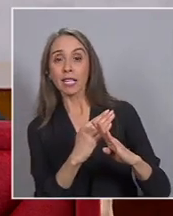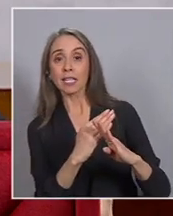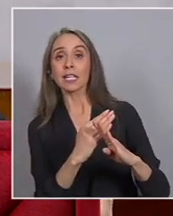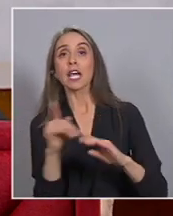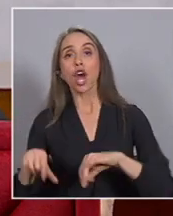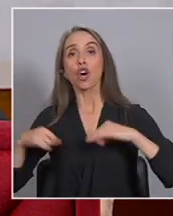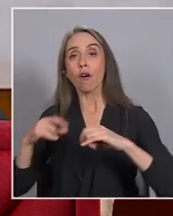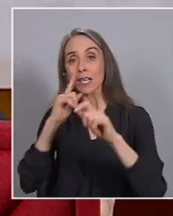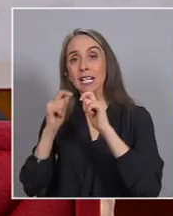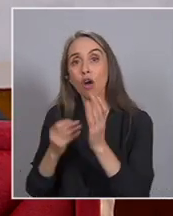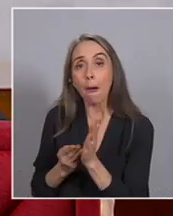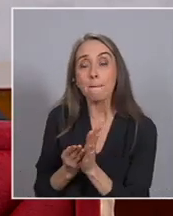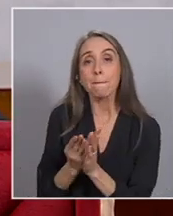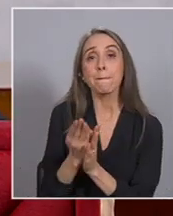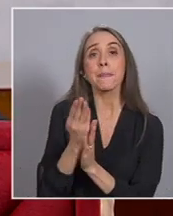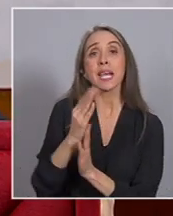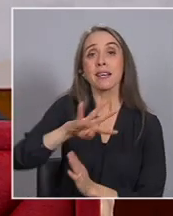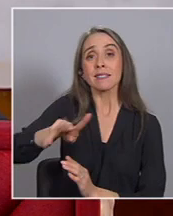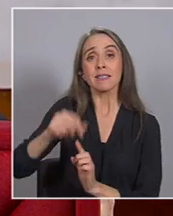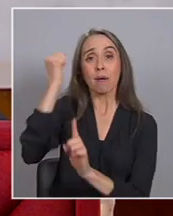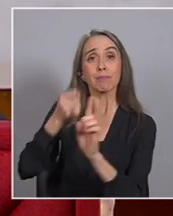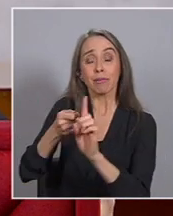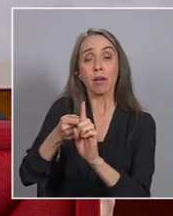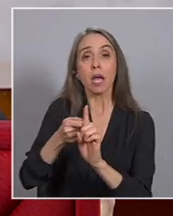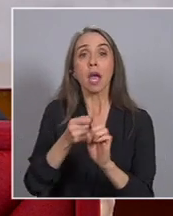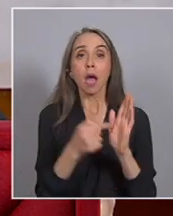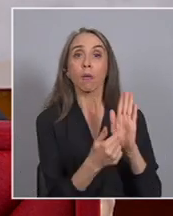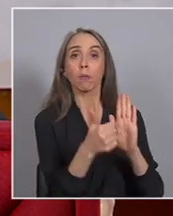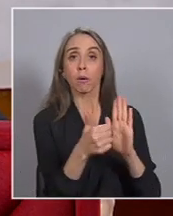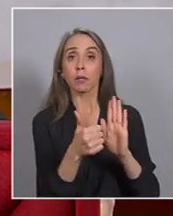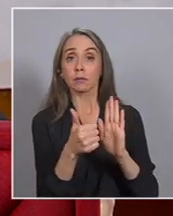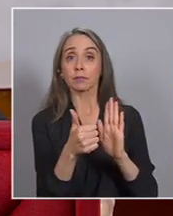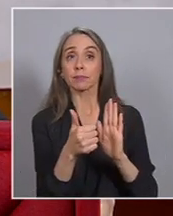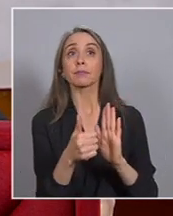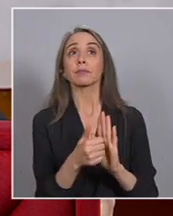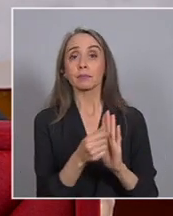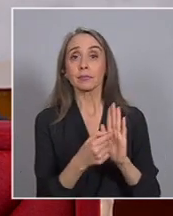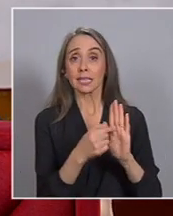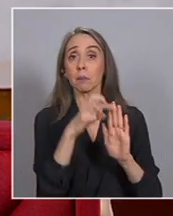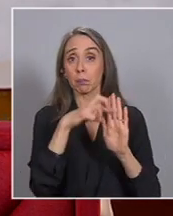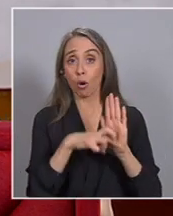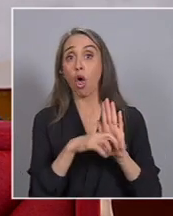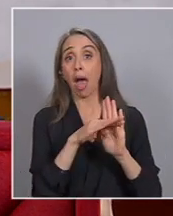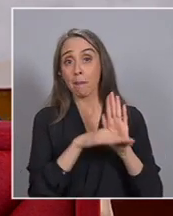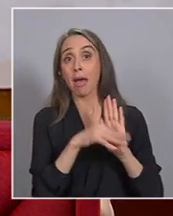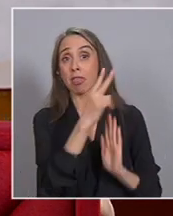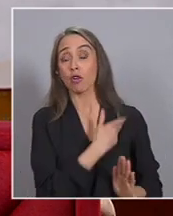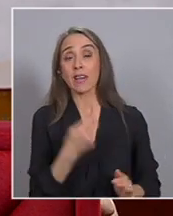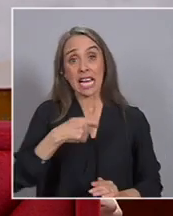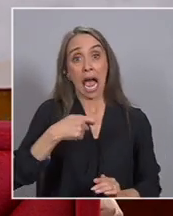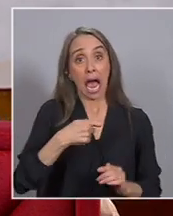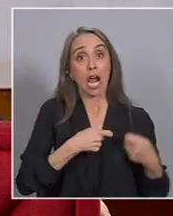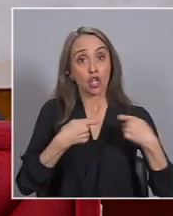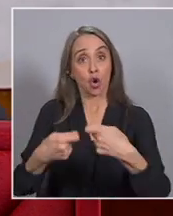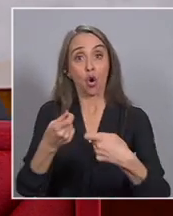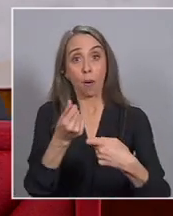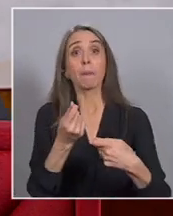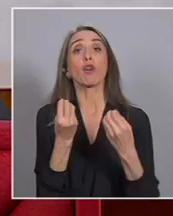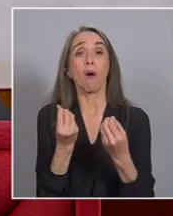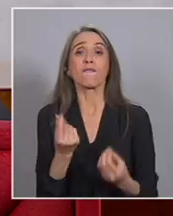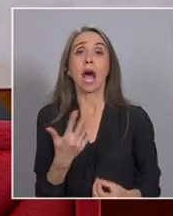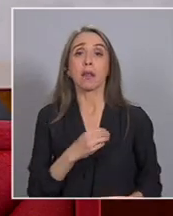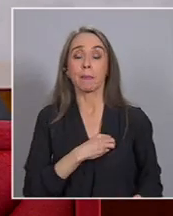jóvenes que están en riesgo de iniciar carreras criminales. Es caro, pero vale la pena. El 2022 atendimos